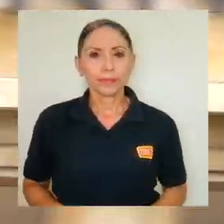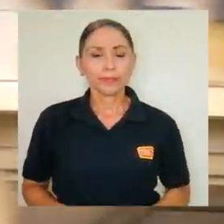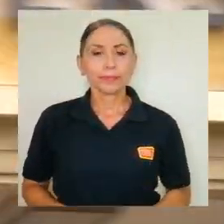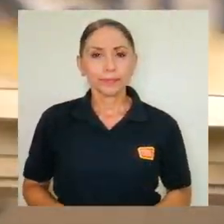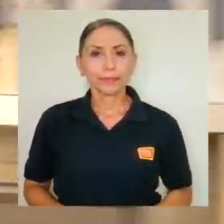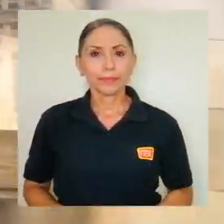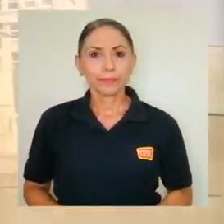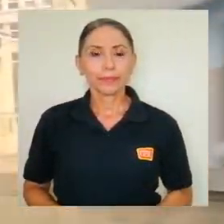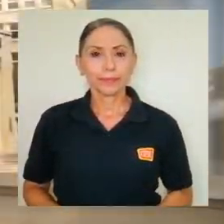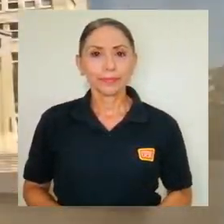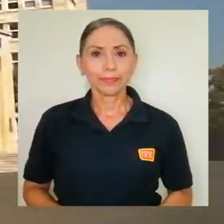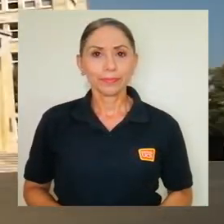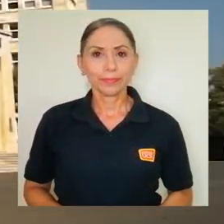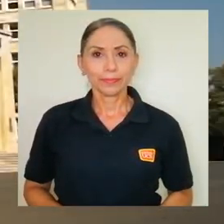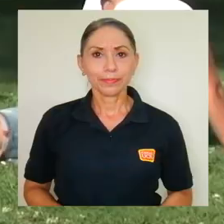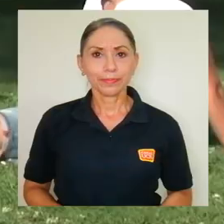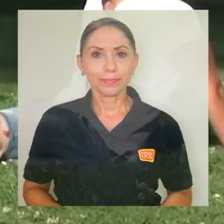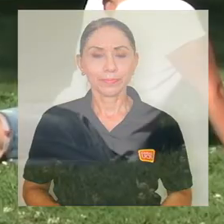¡Gracias!